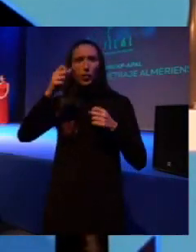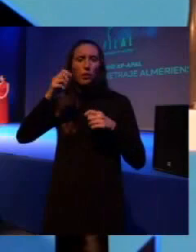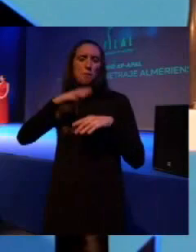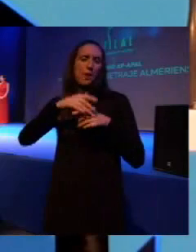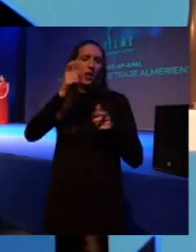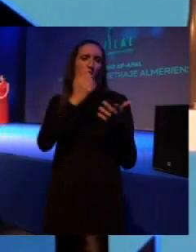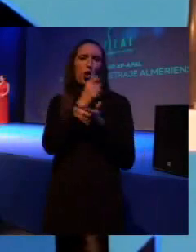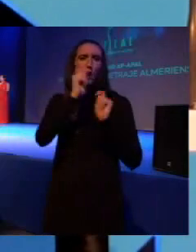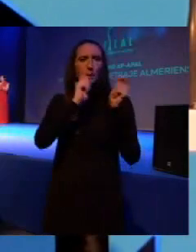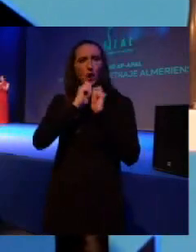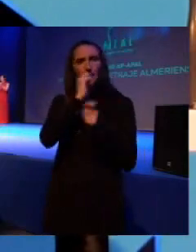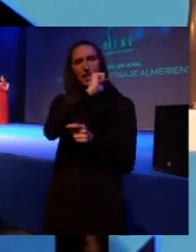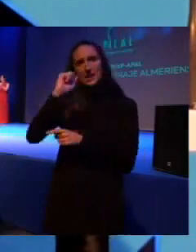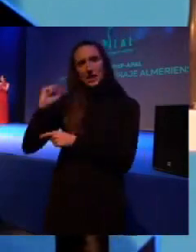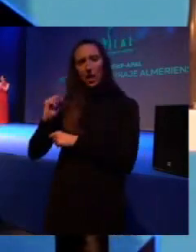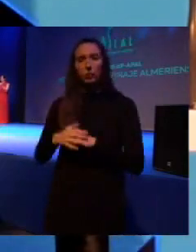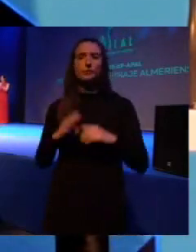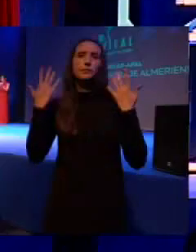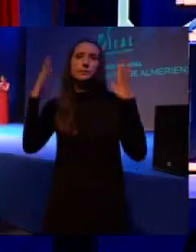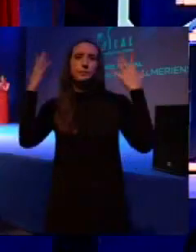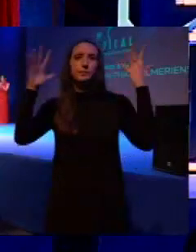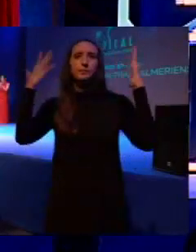periodistas asesinados.